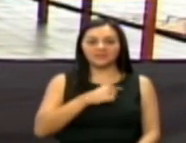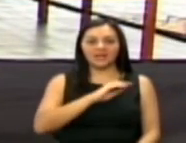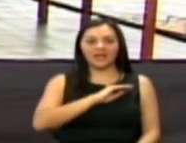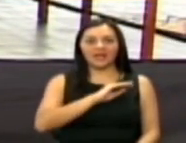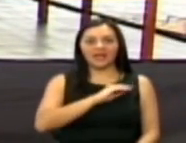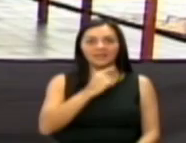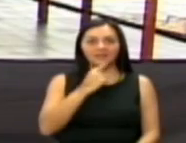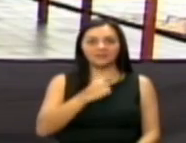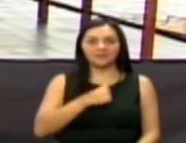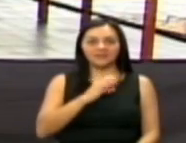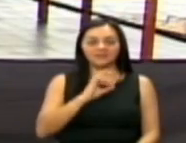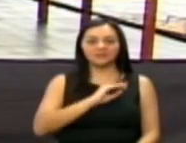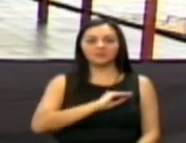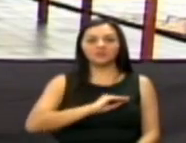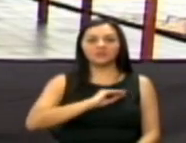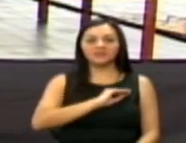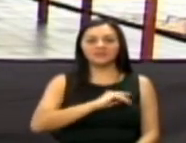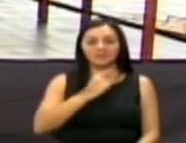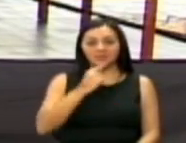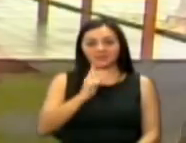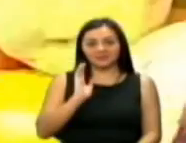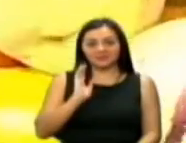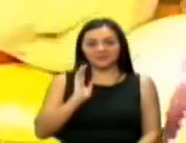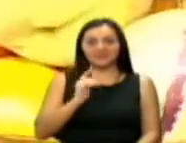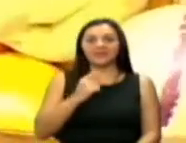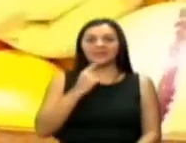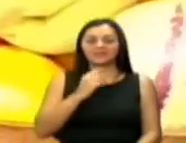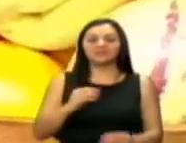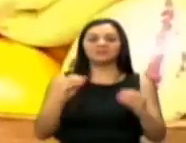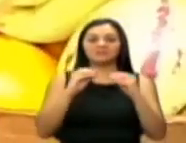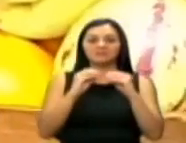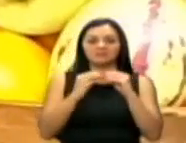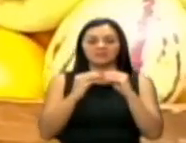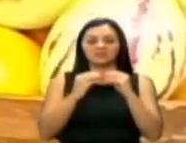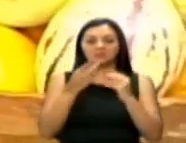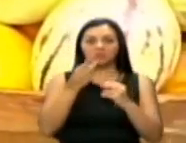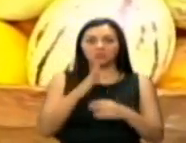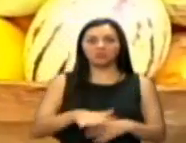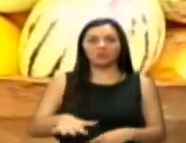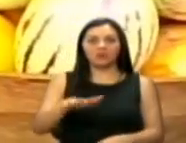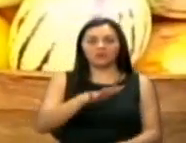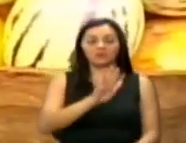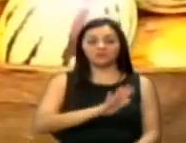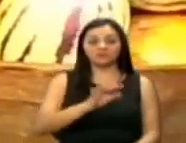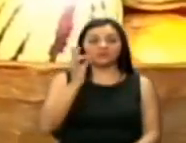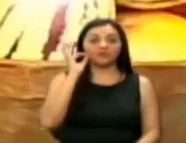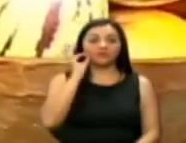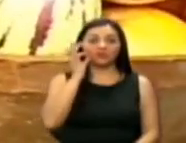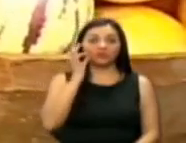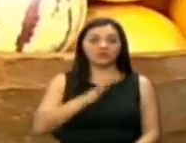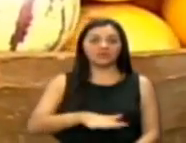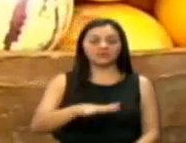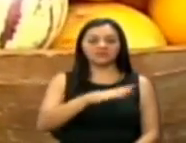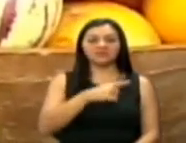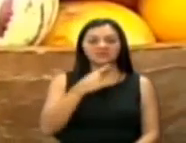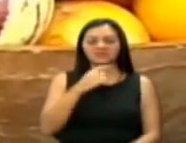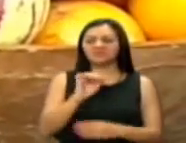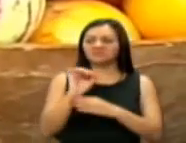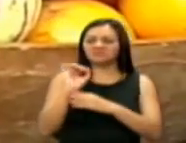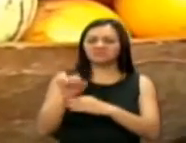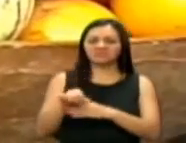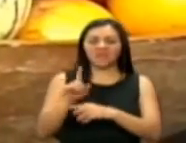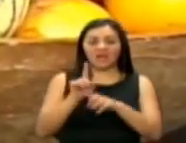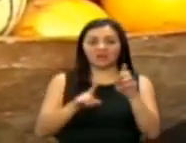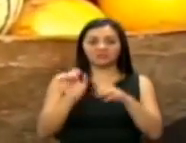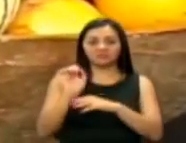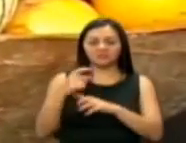ahí está, por parte del municipio. Ahí está graficada la riqueza de nuestro pueblo. Miren esa maravilla. Eso que nosotros ya ni le paramos bola, ¿no? Porque lo vemos en el